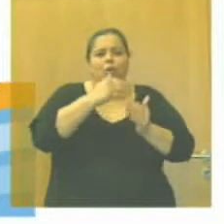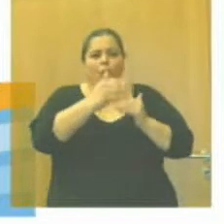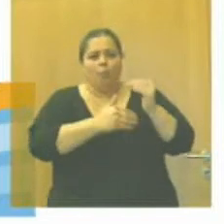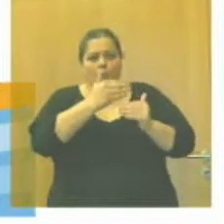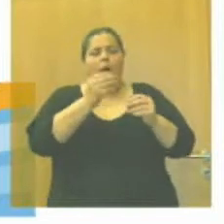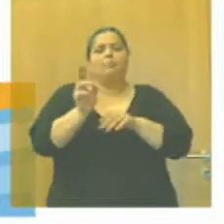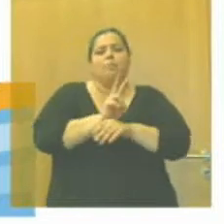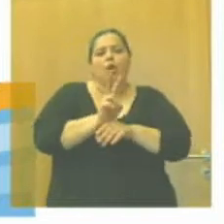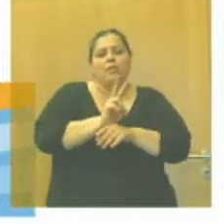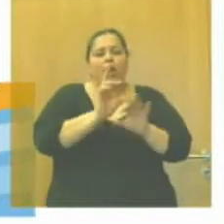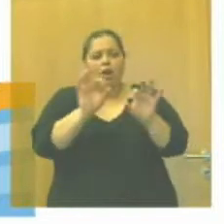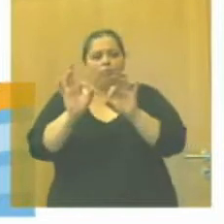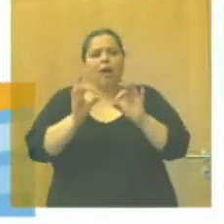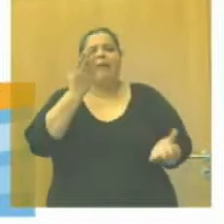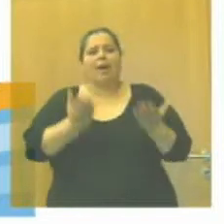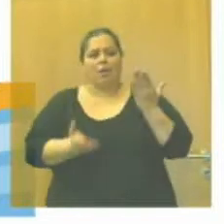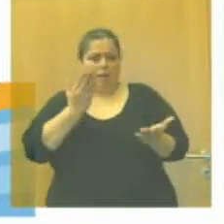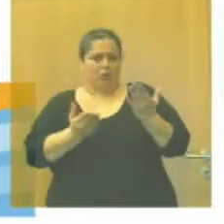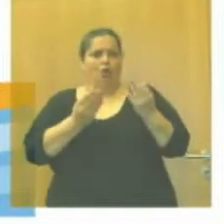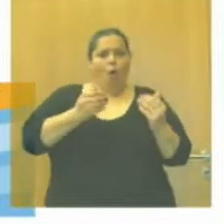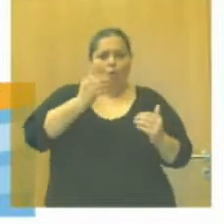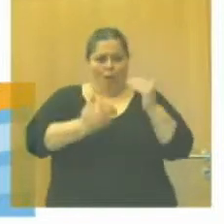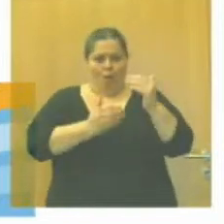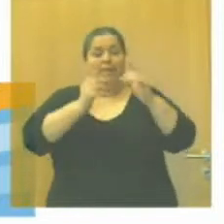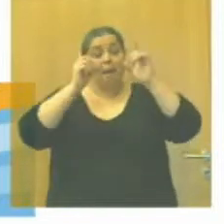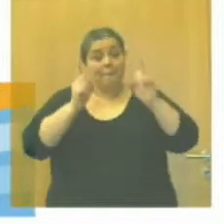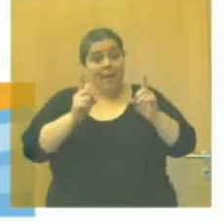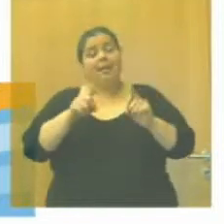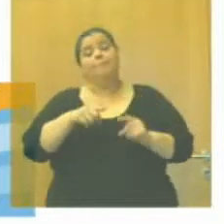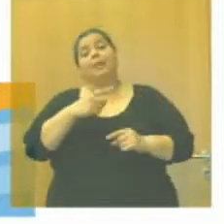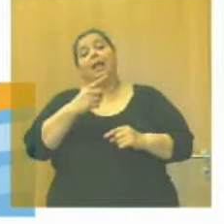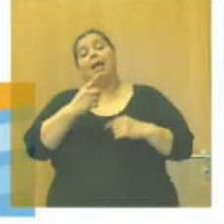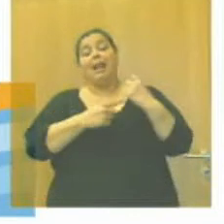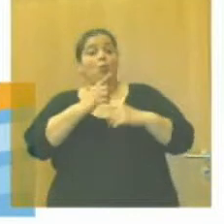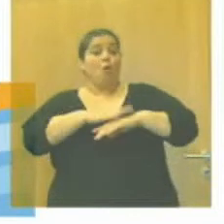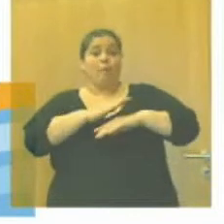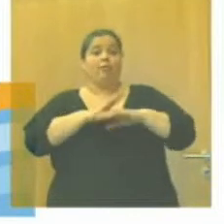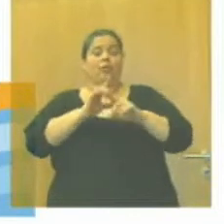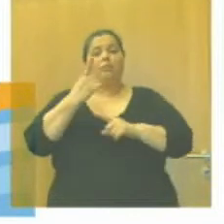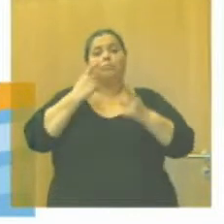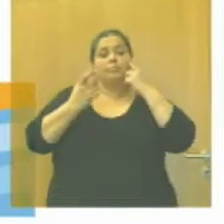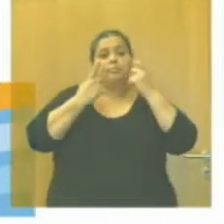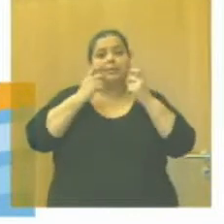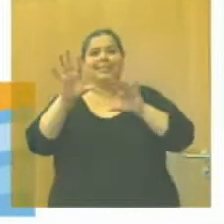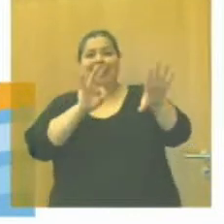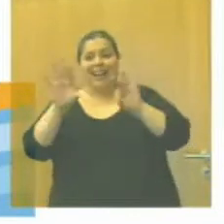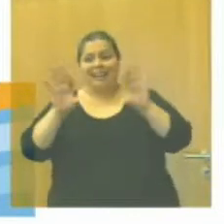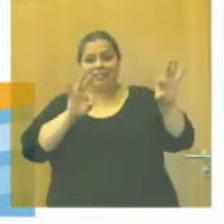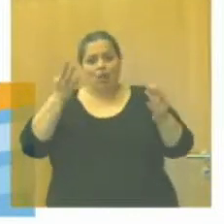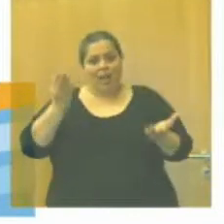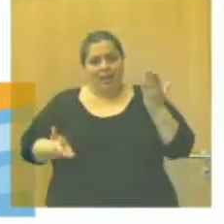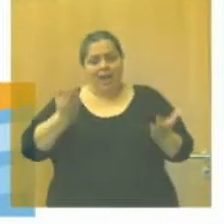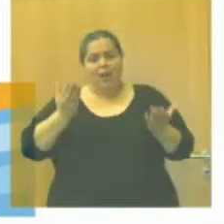y evaluación de todo lo que se está haciendo. Y luego determinar el proceso de identificación, selección, evaluación